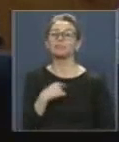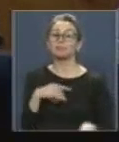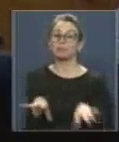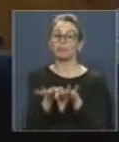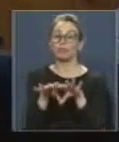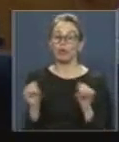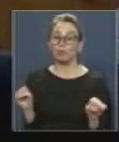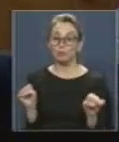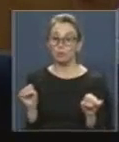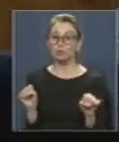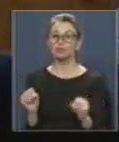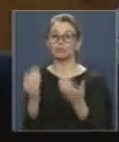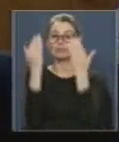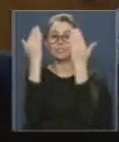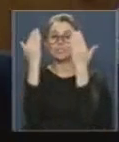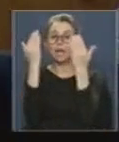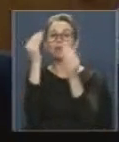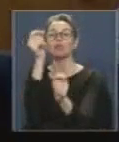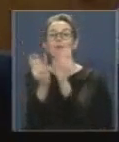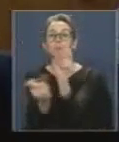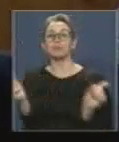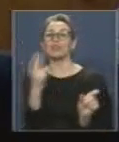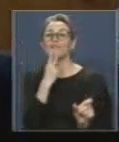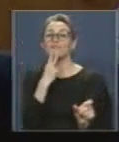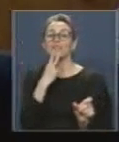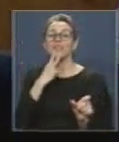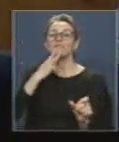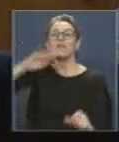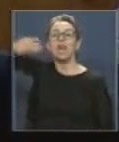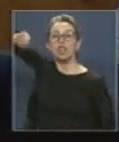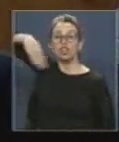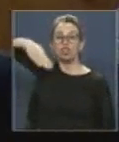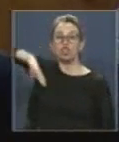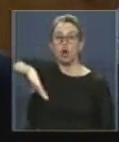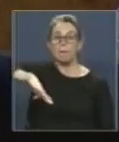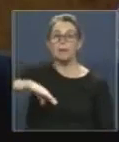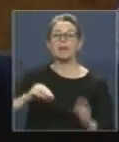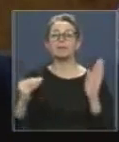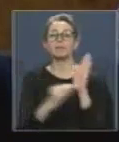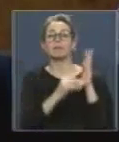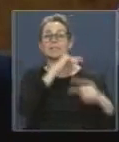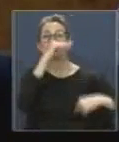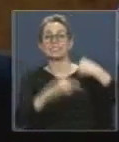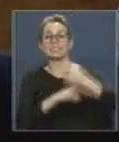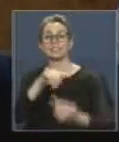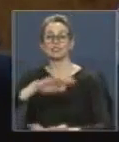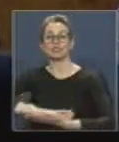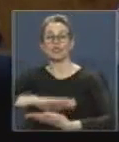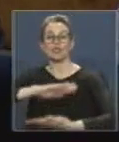compromiso y mi saludo a la población de tommy frente a este nuevo hito histórico